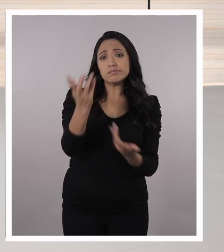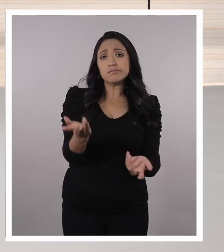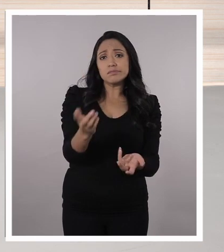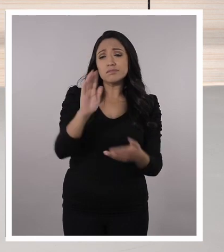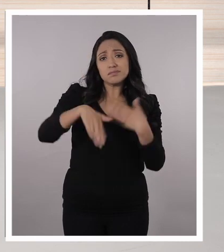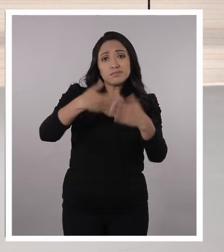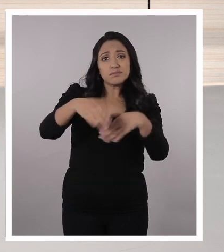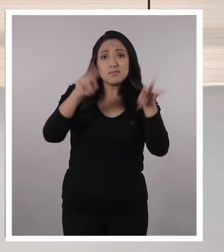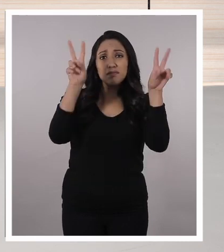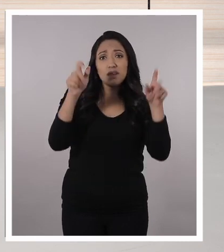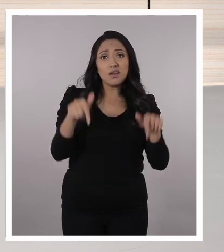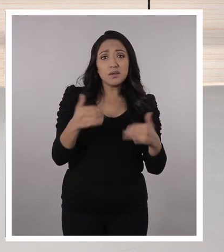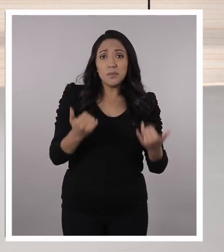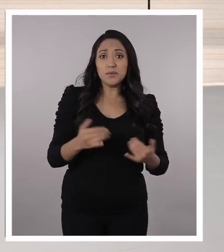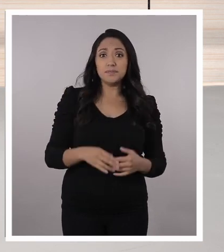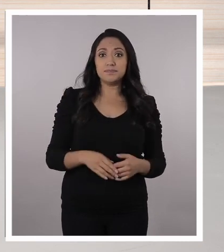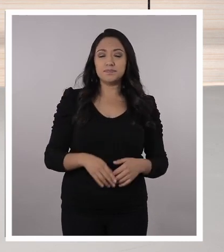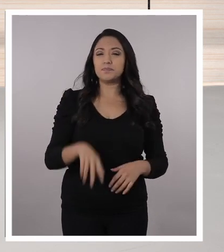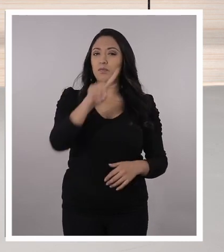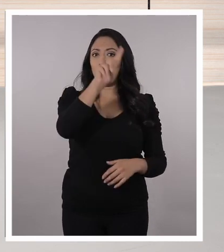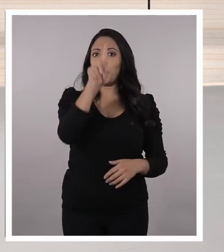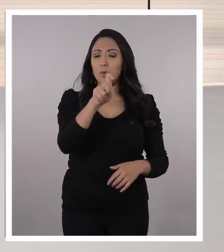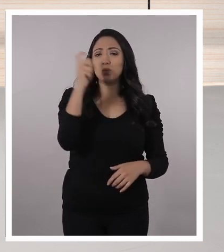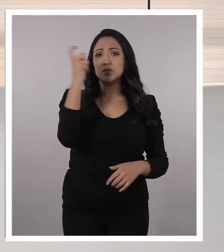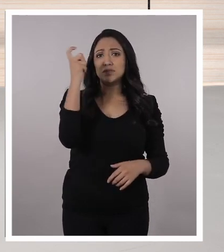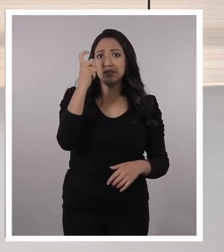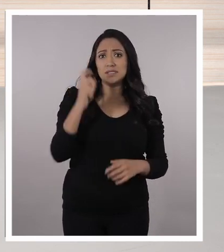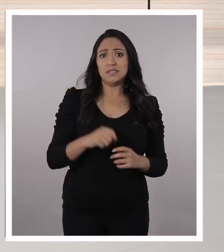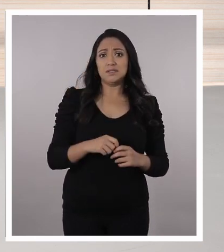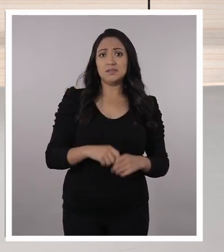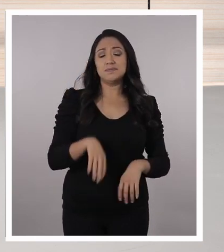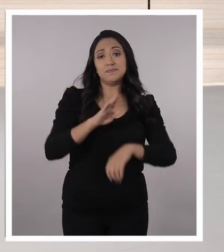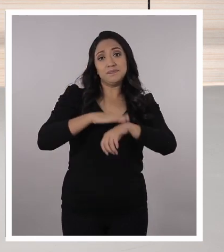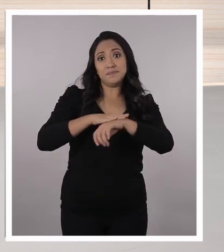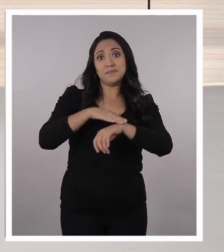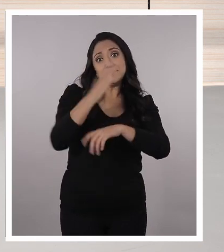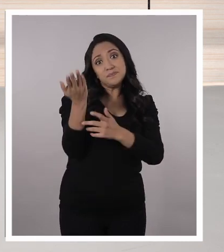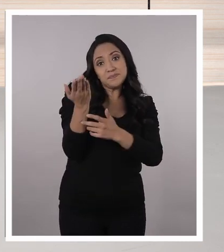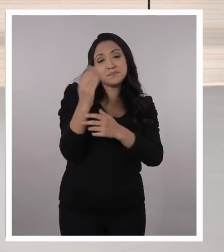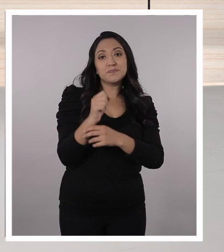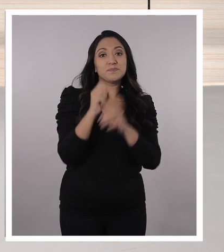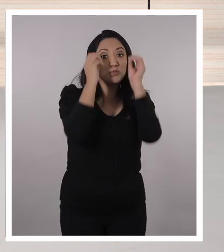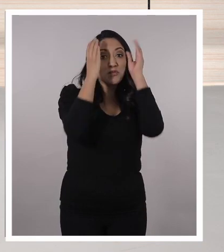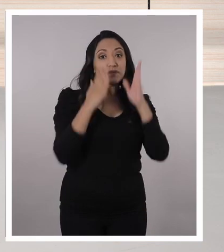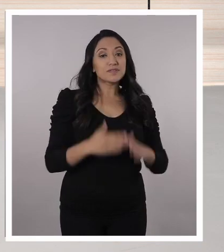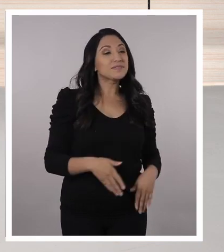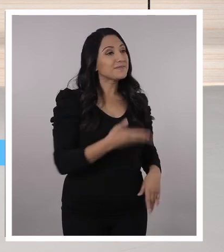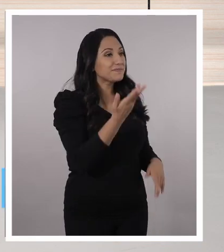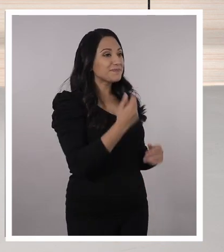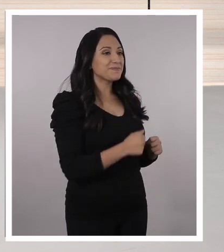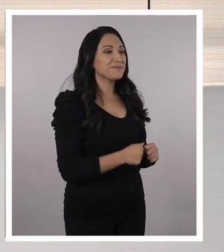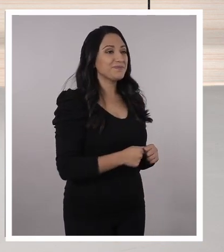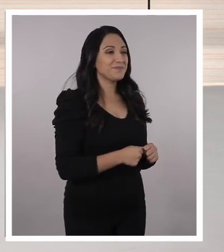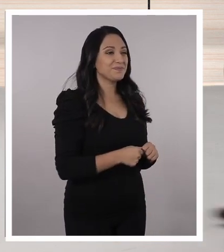necesaria justamente en el tema que estamos viendo. Tengo una pregunta para el profe Alfonso, así que, ¿qué tal si le damos la bienvenida?